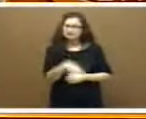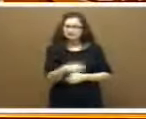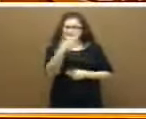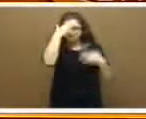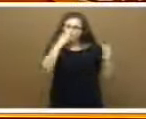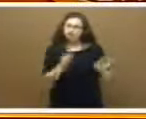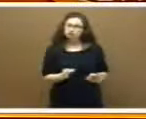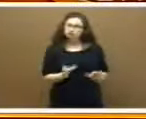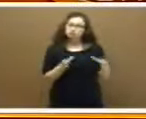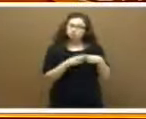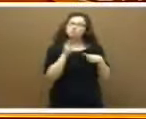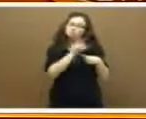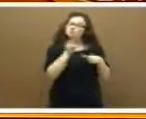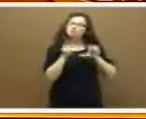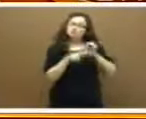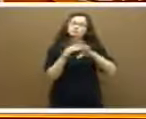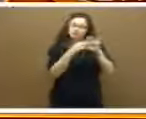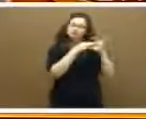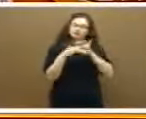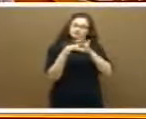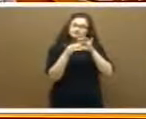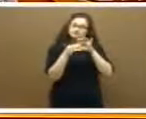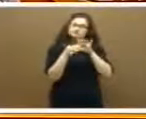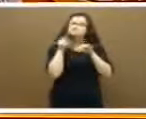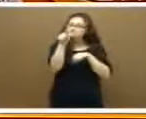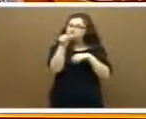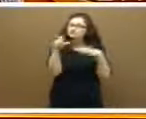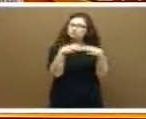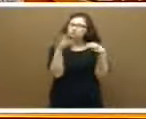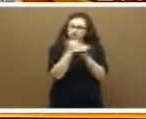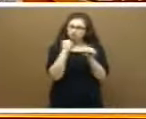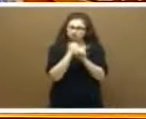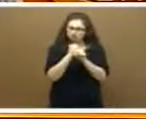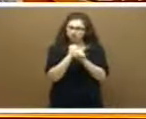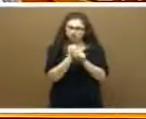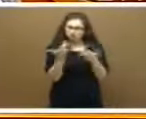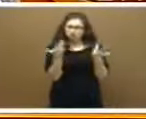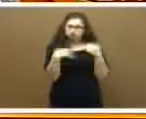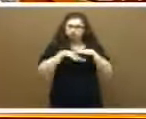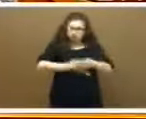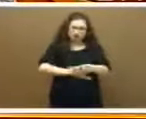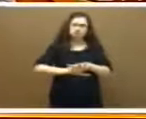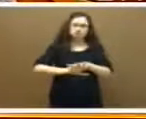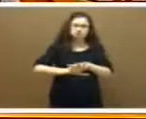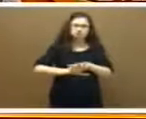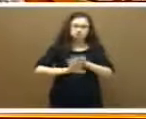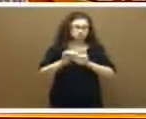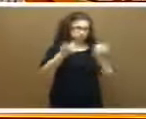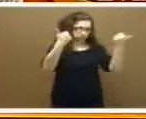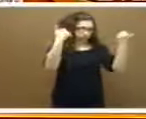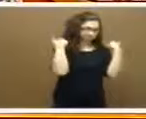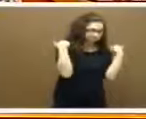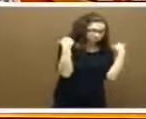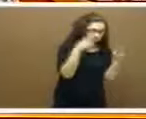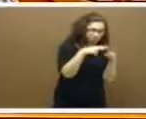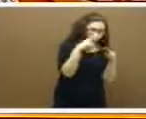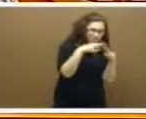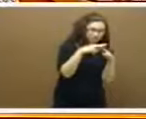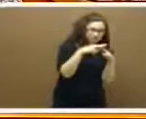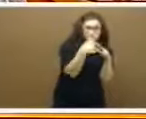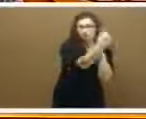grupo Partido Popular Extremadura Unida de que esos grupos de trabajo están integrados aparte de por los responsables políticos de cada uno de